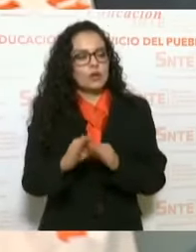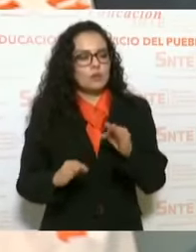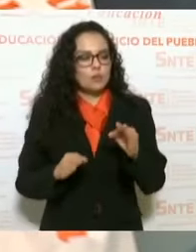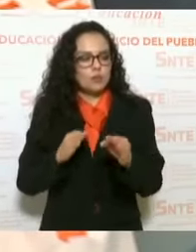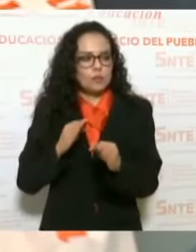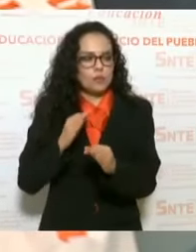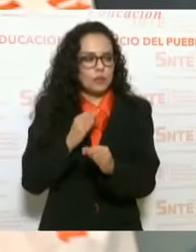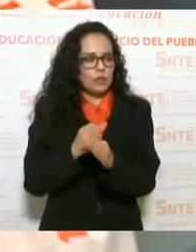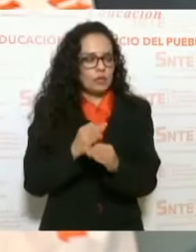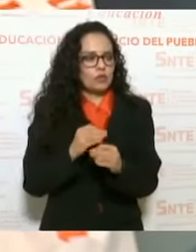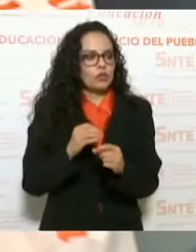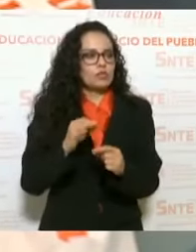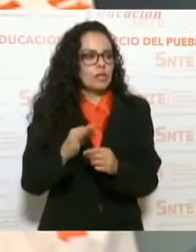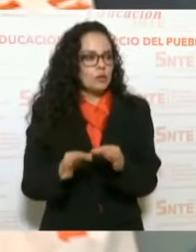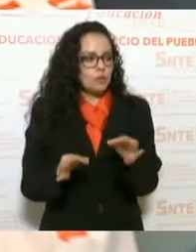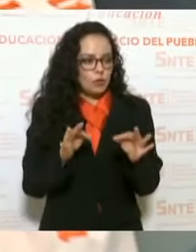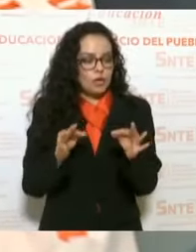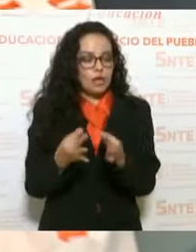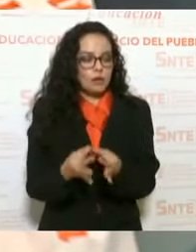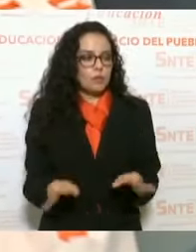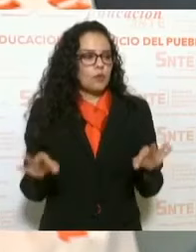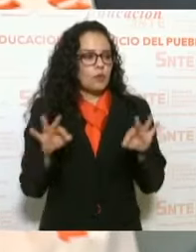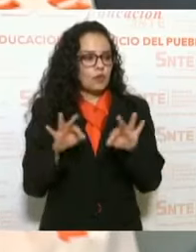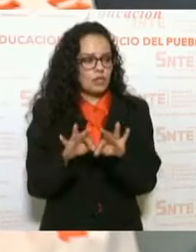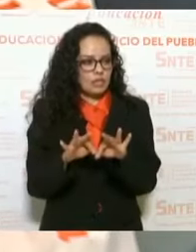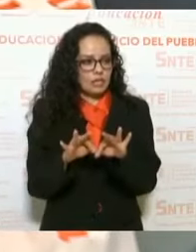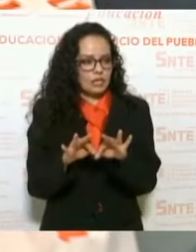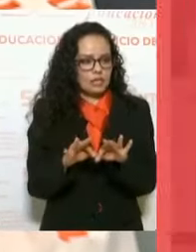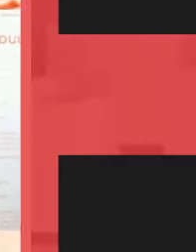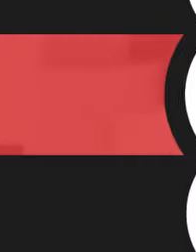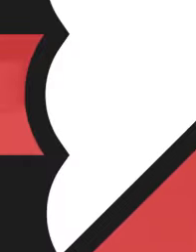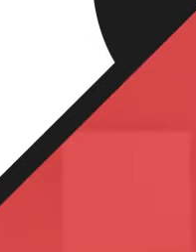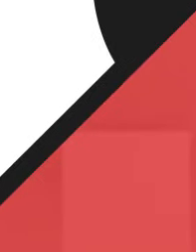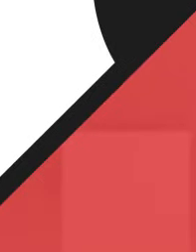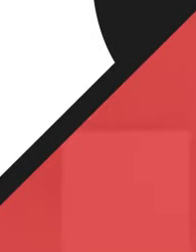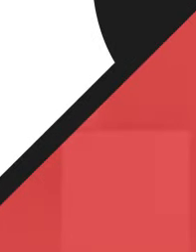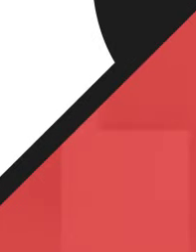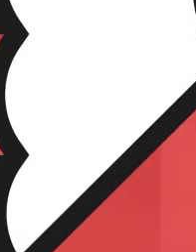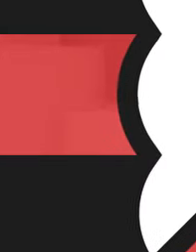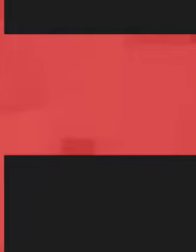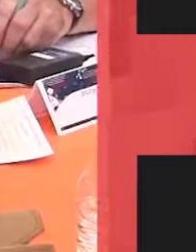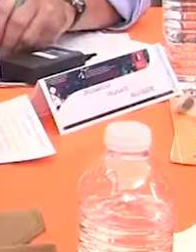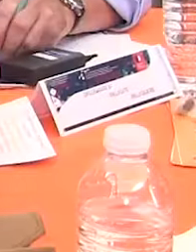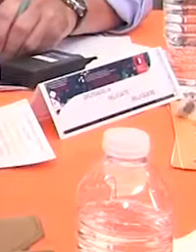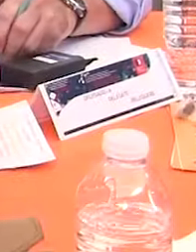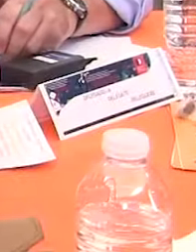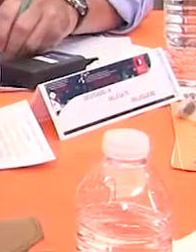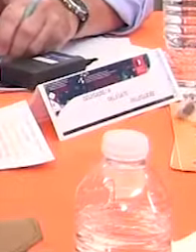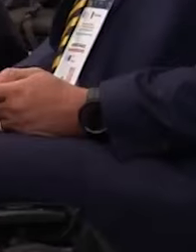una responsabilidad indelegable del Estado.